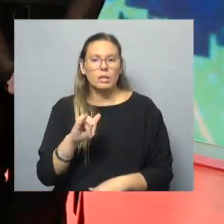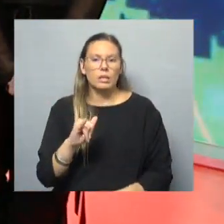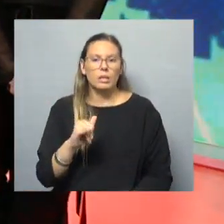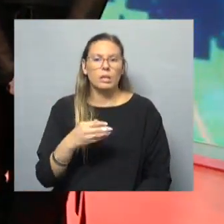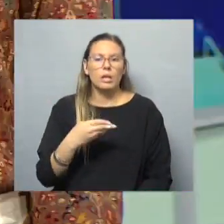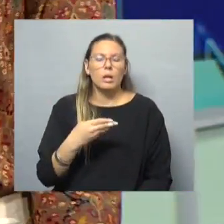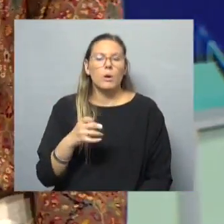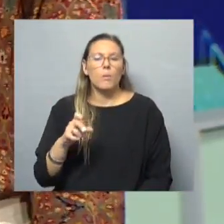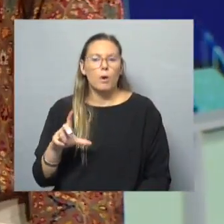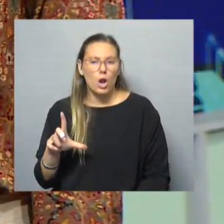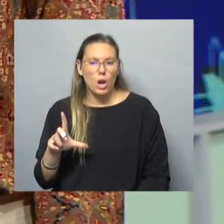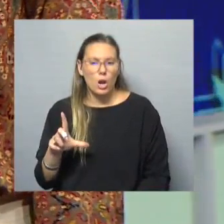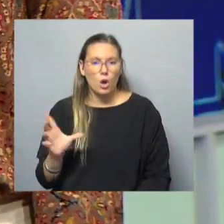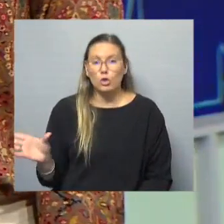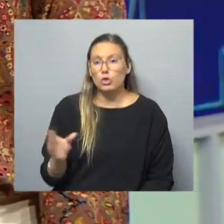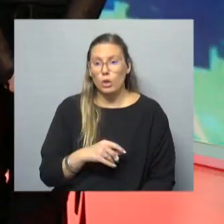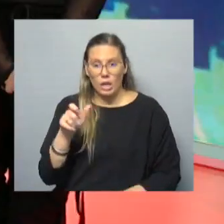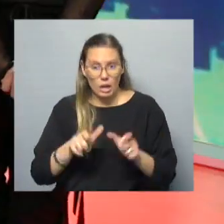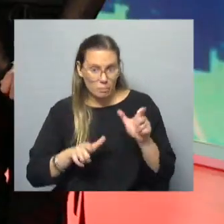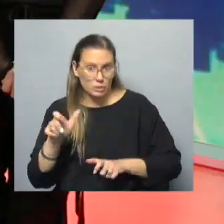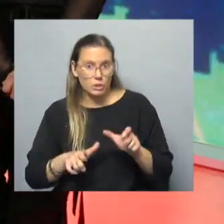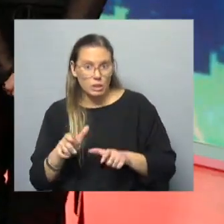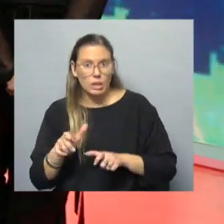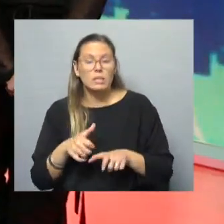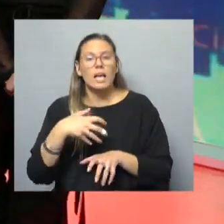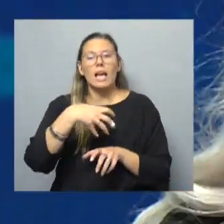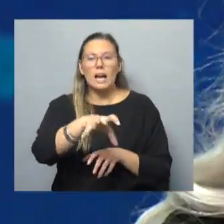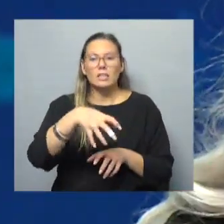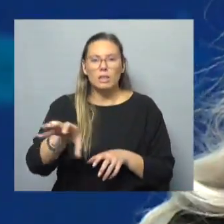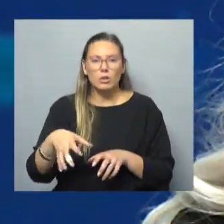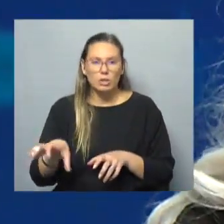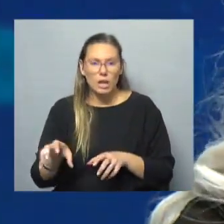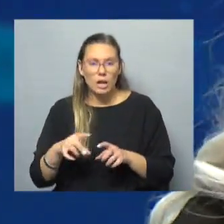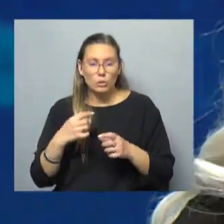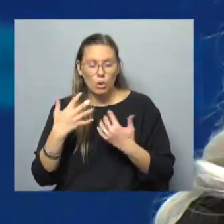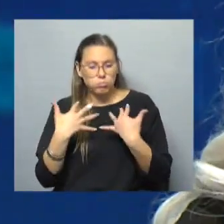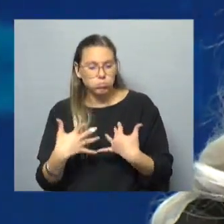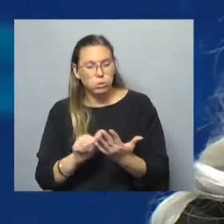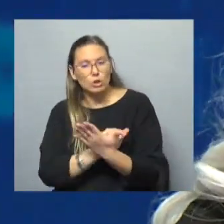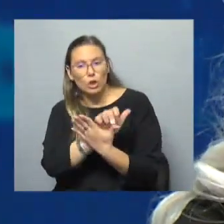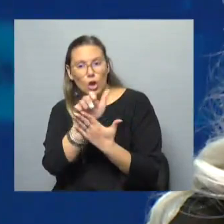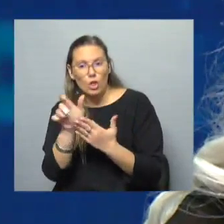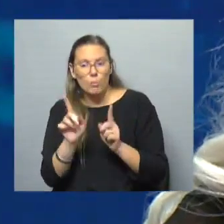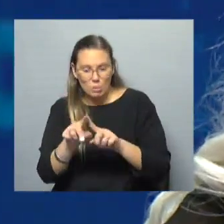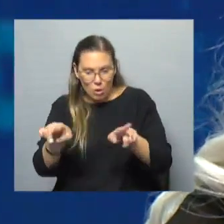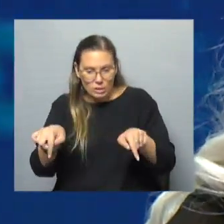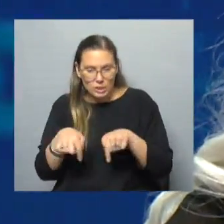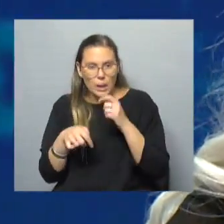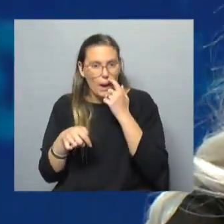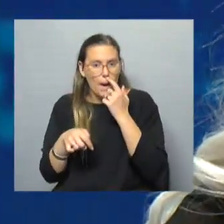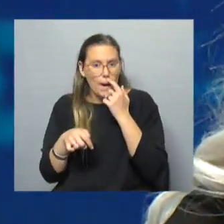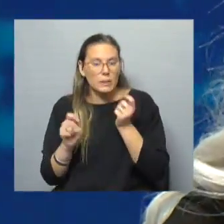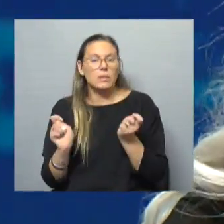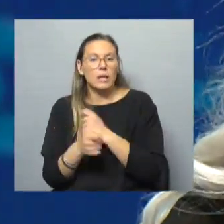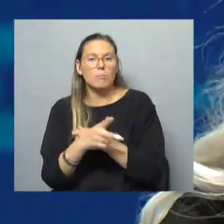como con todo el público. Categoría. Exacto, ¿no? Categorías, o sea, como que pasa toda la obra y después mismo en escena se va transformando esto de